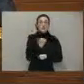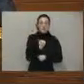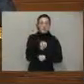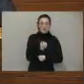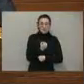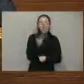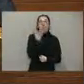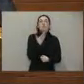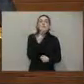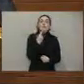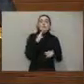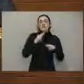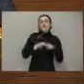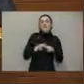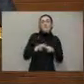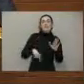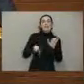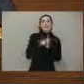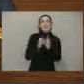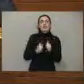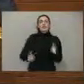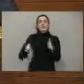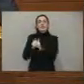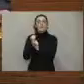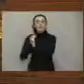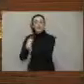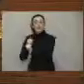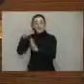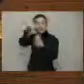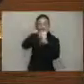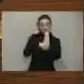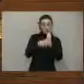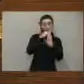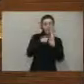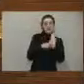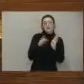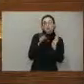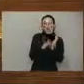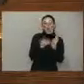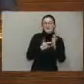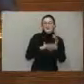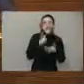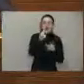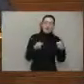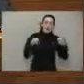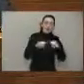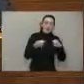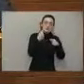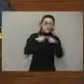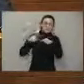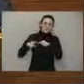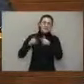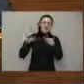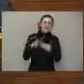la conocida como Ley de Dependencia. Esta norma, como ustedes saben, ha pasado por distintos sistemas de copago, si bien en